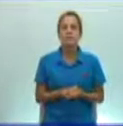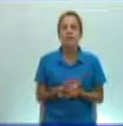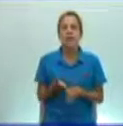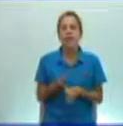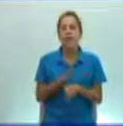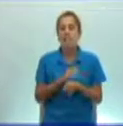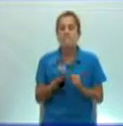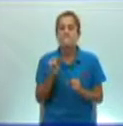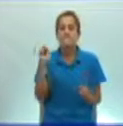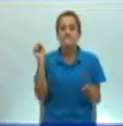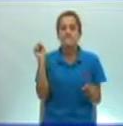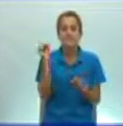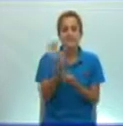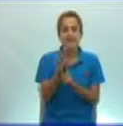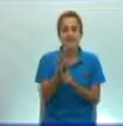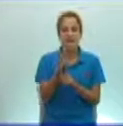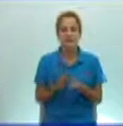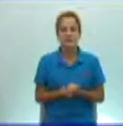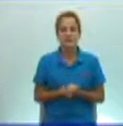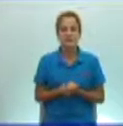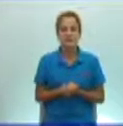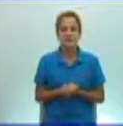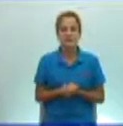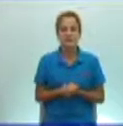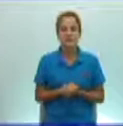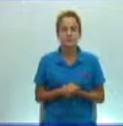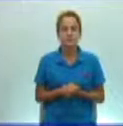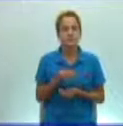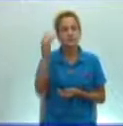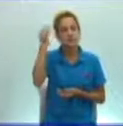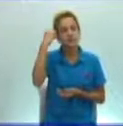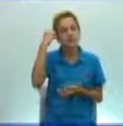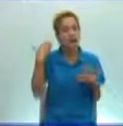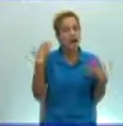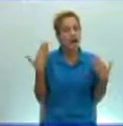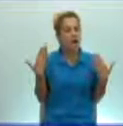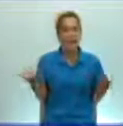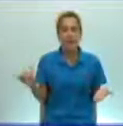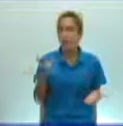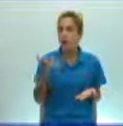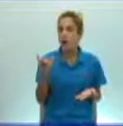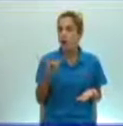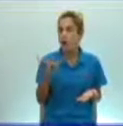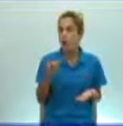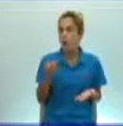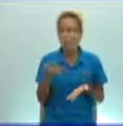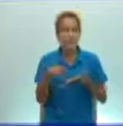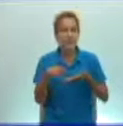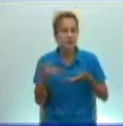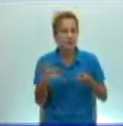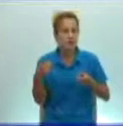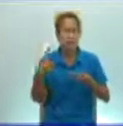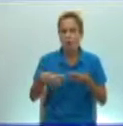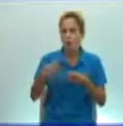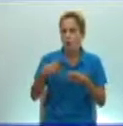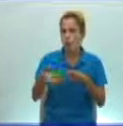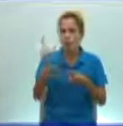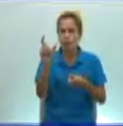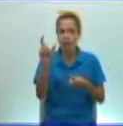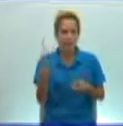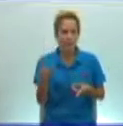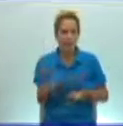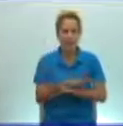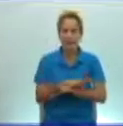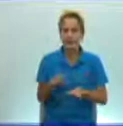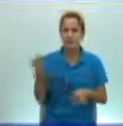de la palabra empezar. Sabemos que también escribieron otras palabras que ya